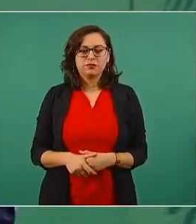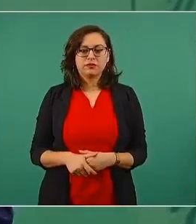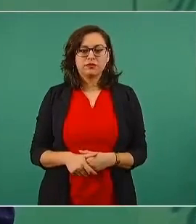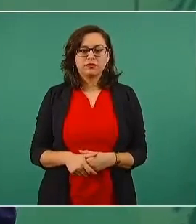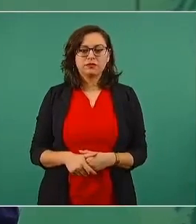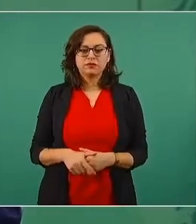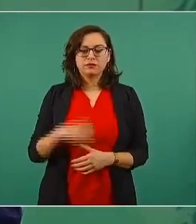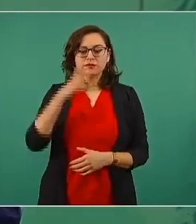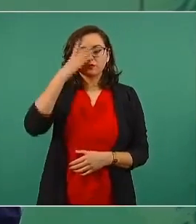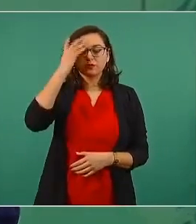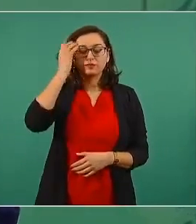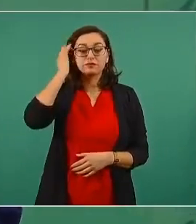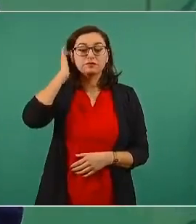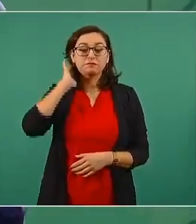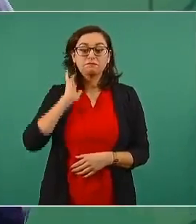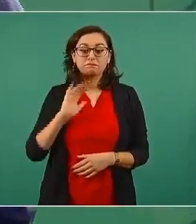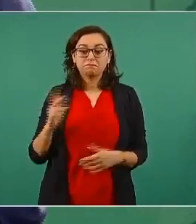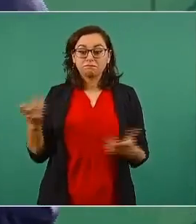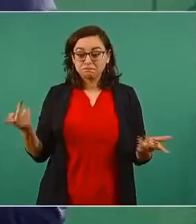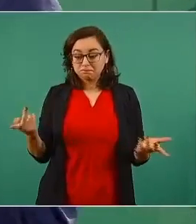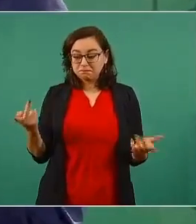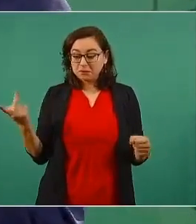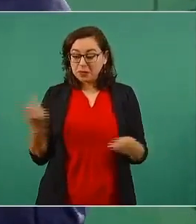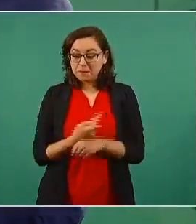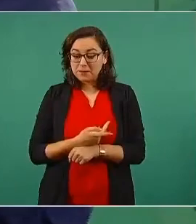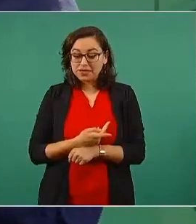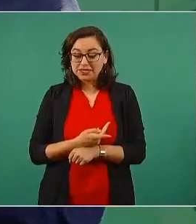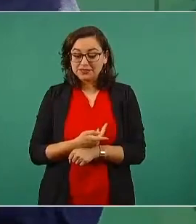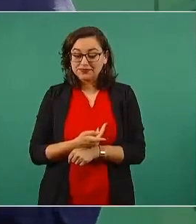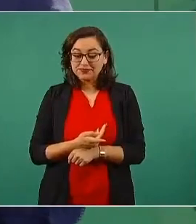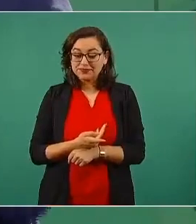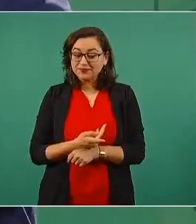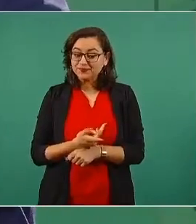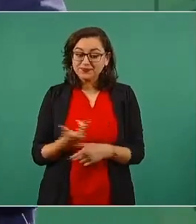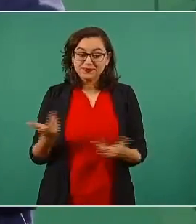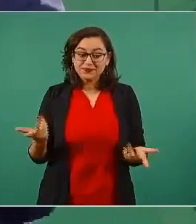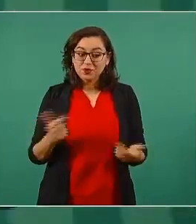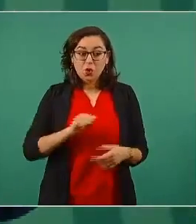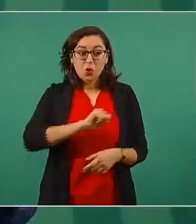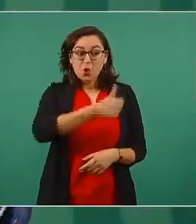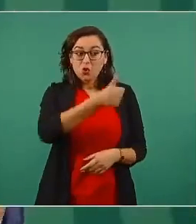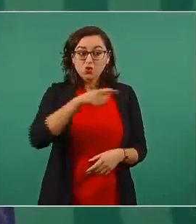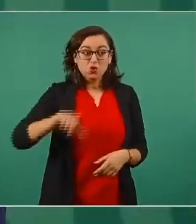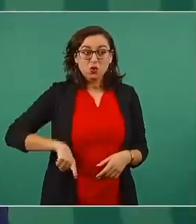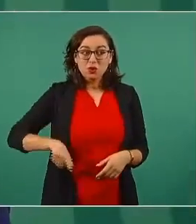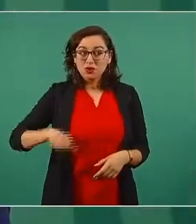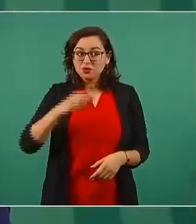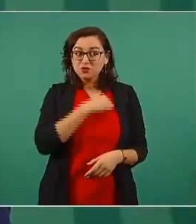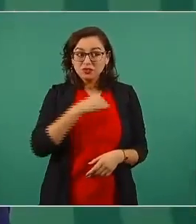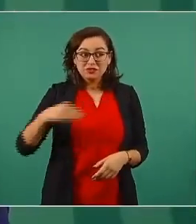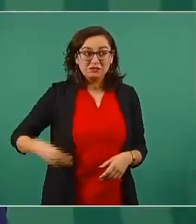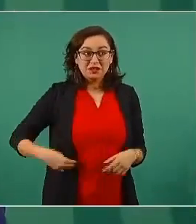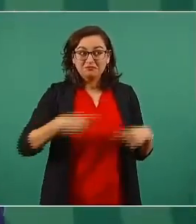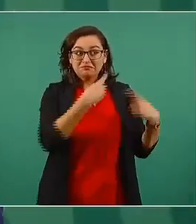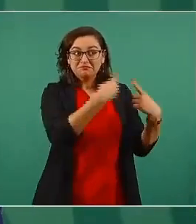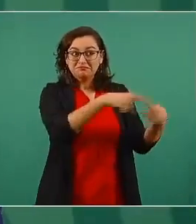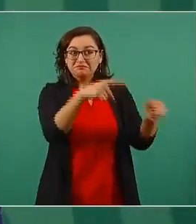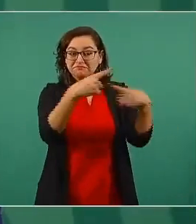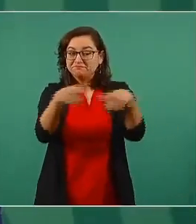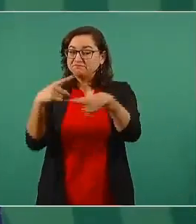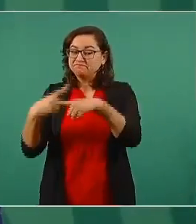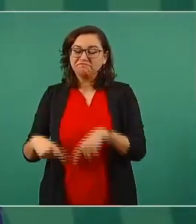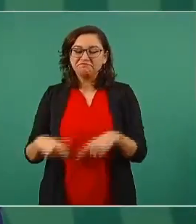que desgraciadamente no se da en otros gobiernos municipales